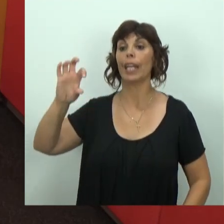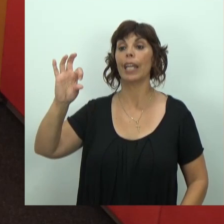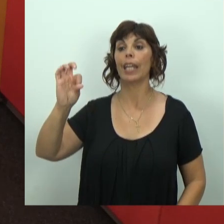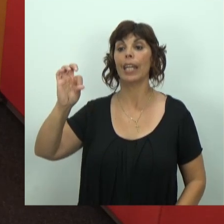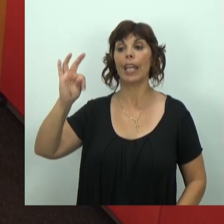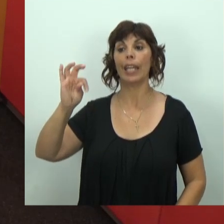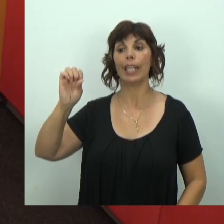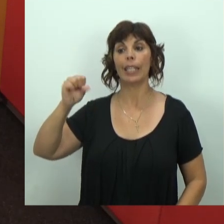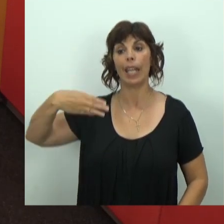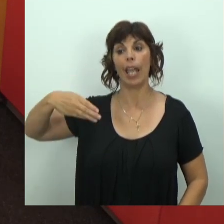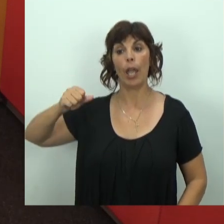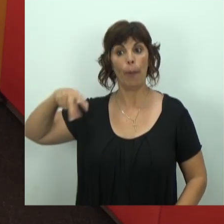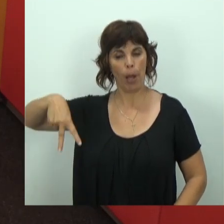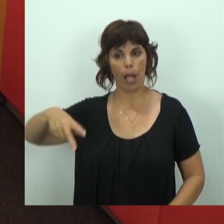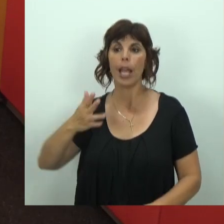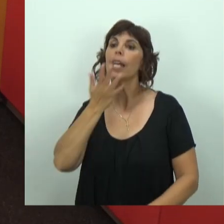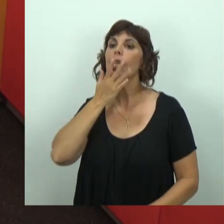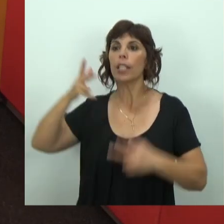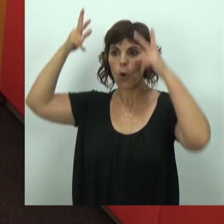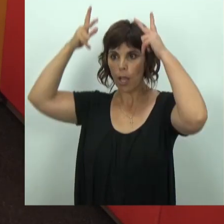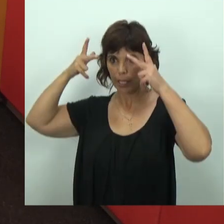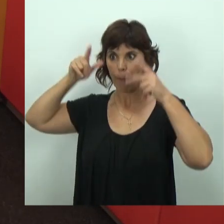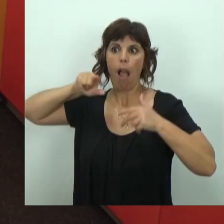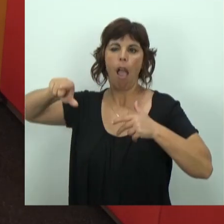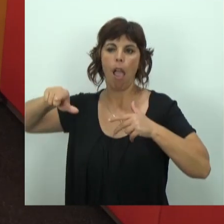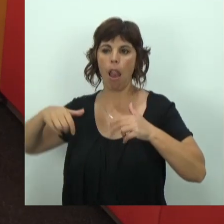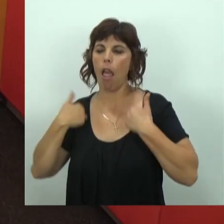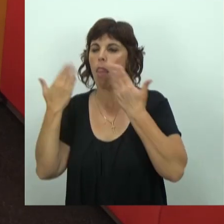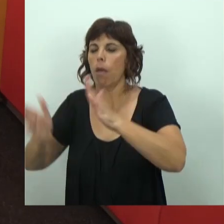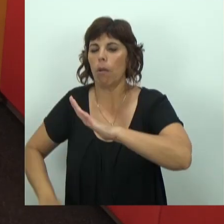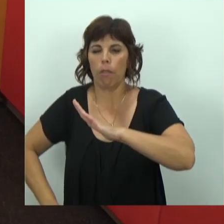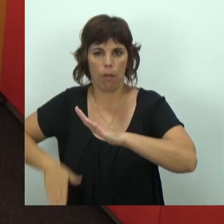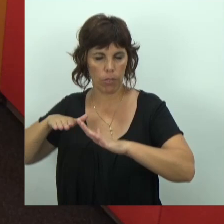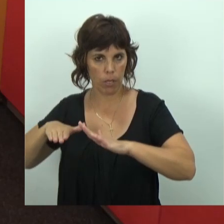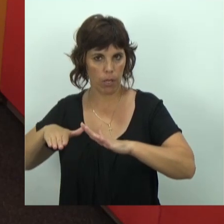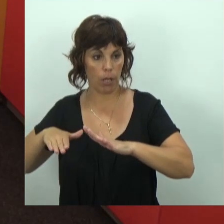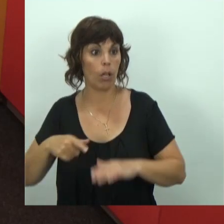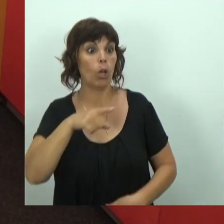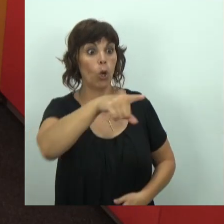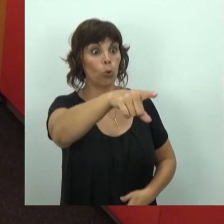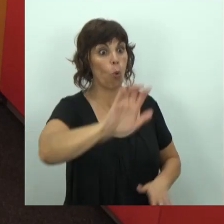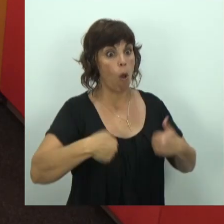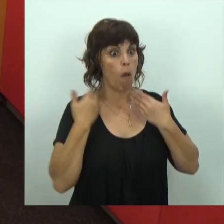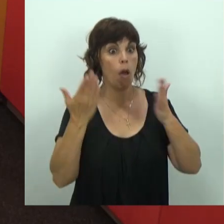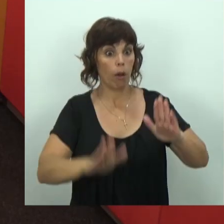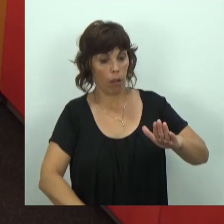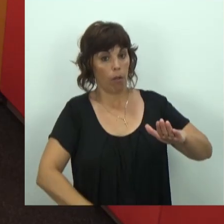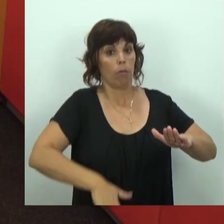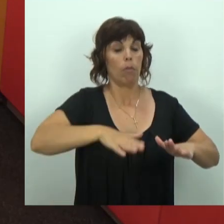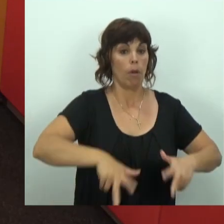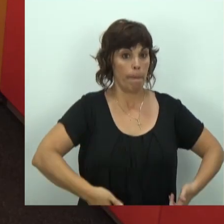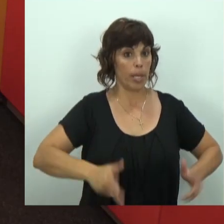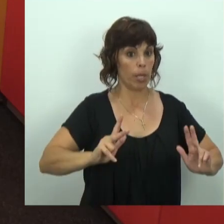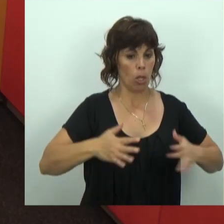Querido oyente, déjate llenar con la gracia, el poder de la gracia. En esa gracia